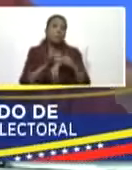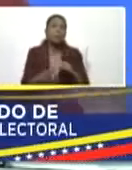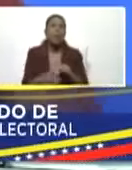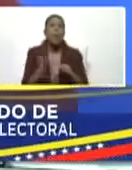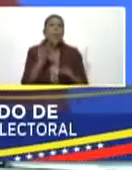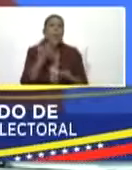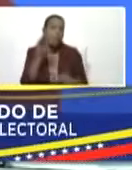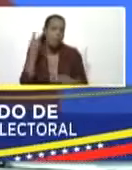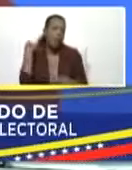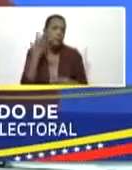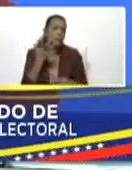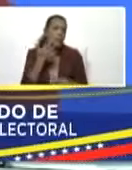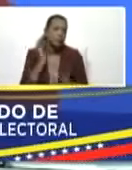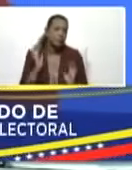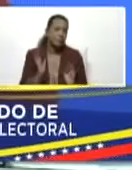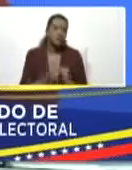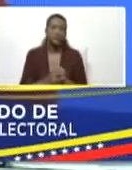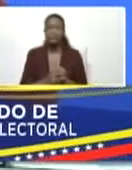un ejemplo.